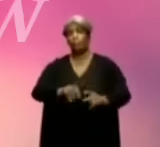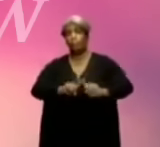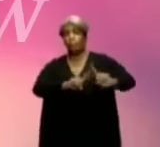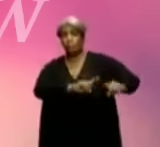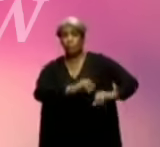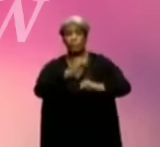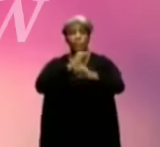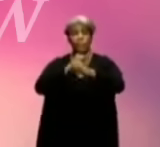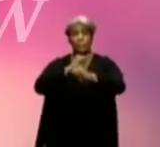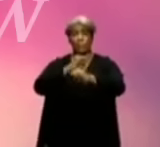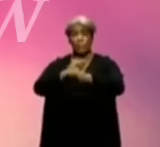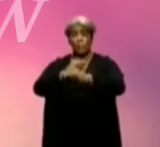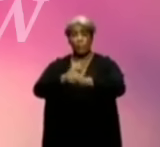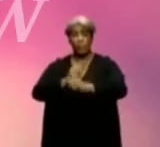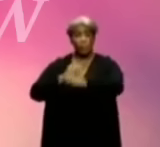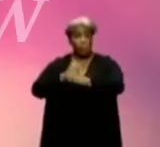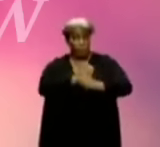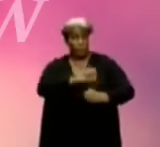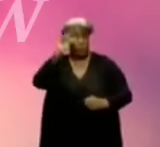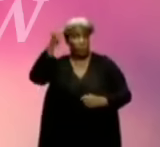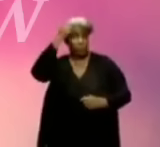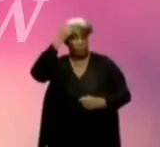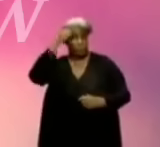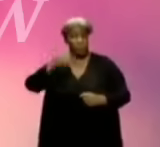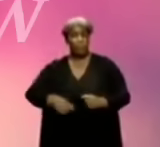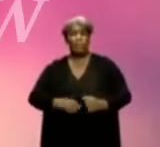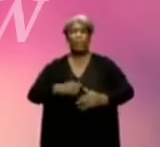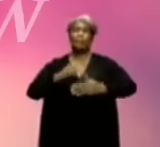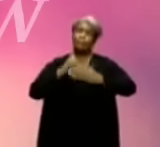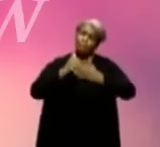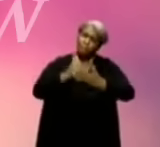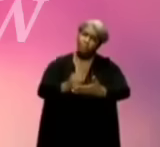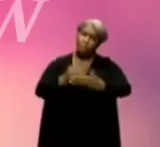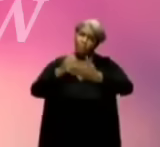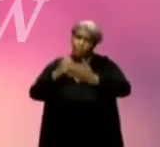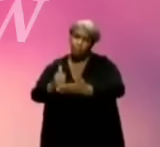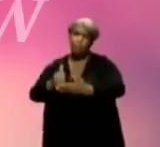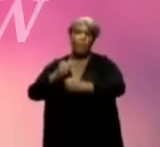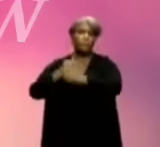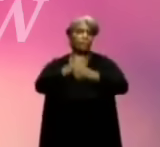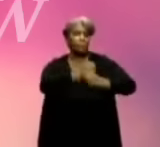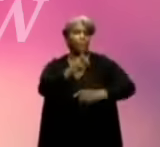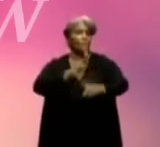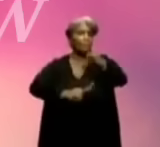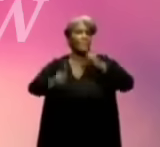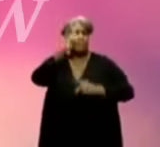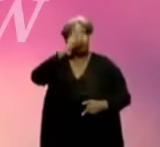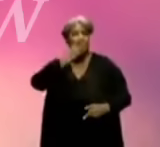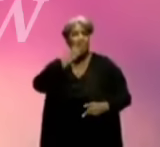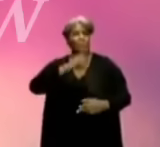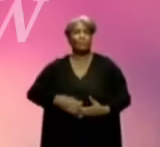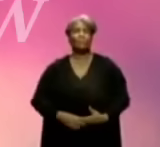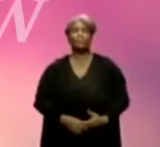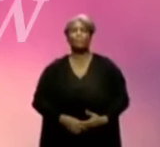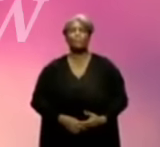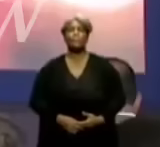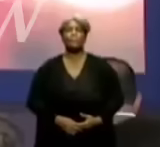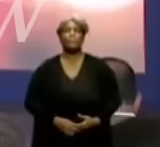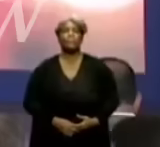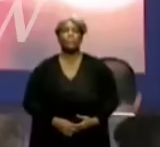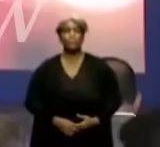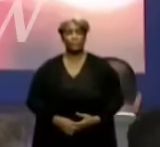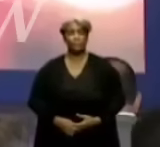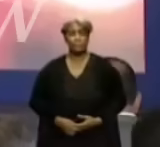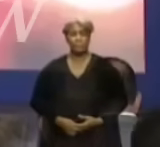instituciones y los organismos de seguridad del gobierno, de llevar la mayor seguridad posible a la población. Miguel